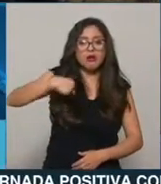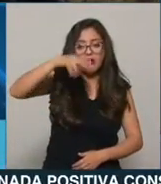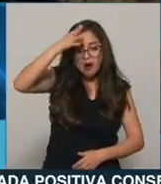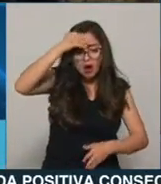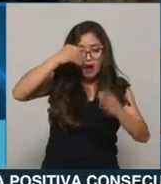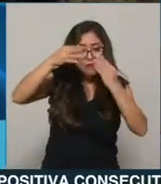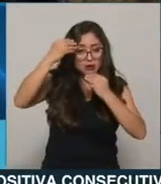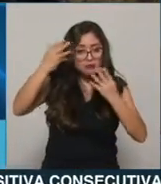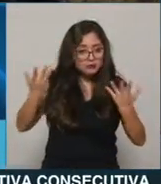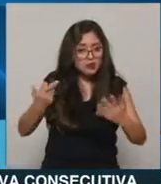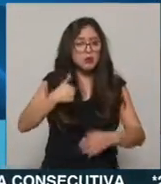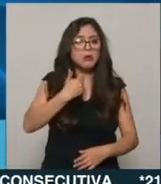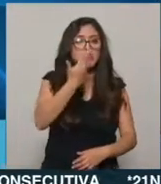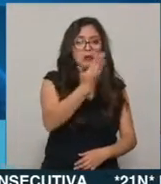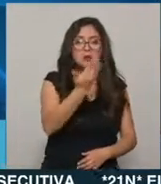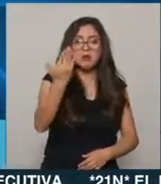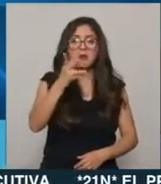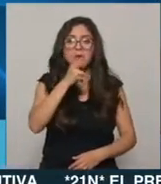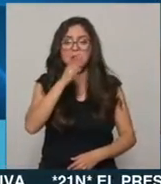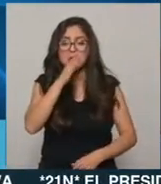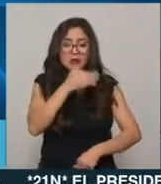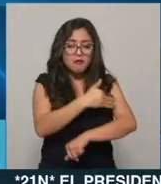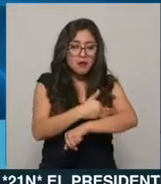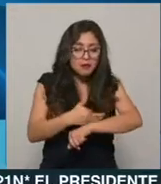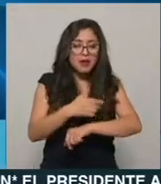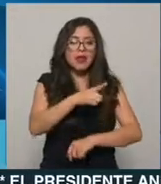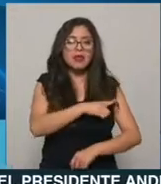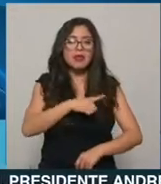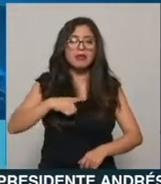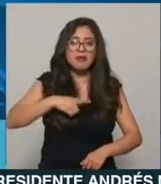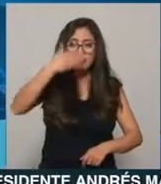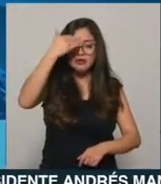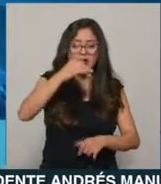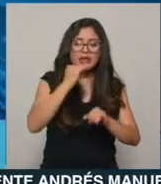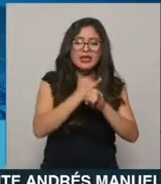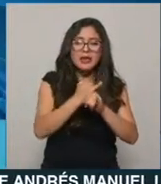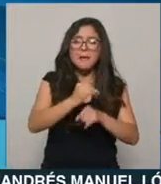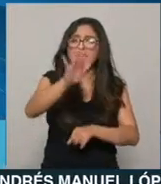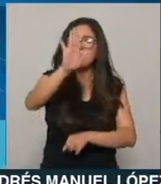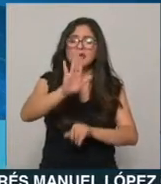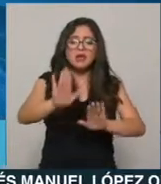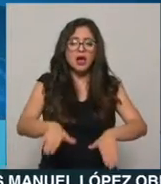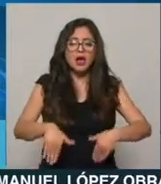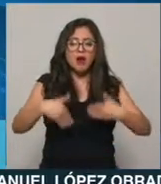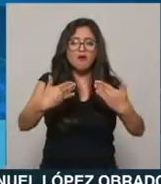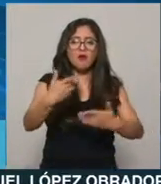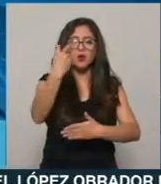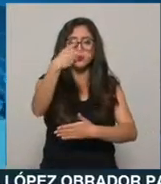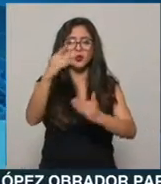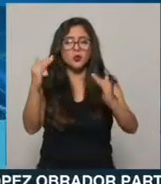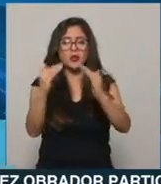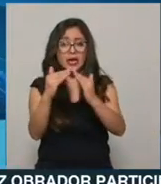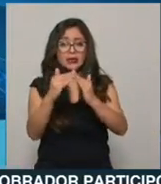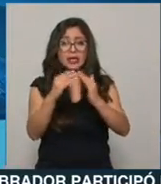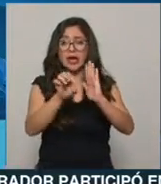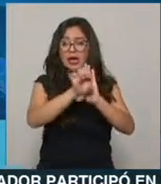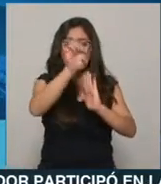chicos, que piensen en el mundo digital como la fachada de su casa. En la fachada de su casa ustedes pondrían una